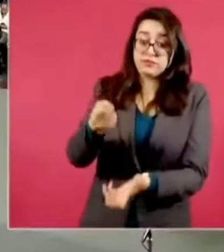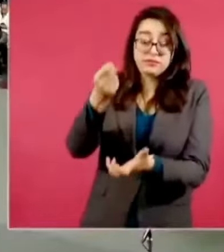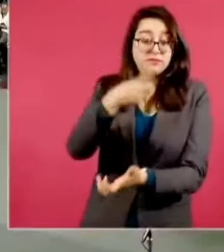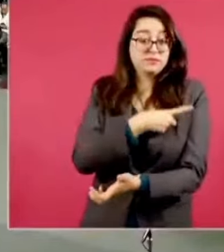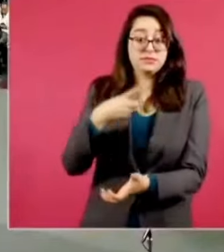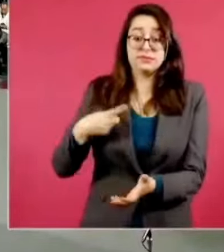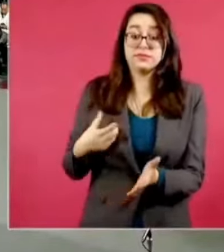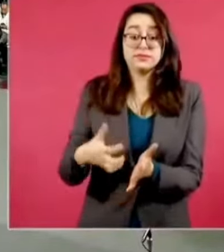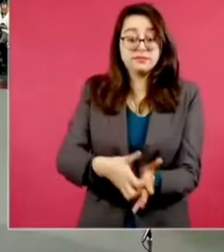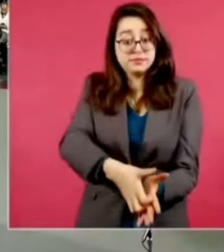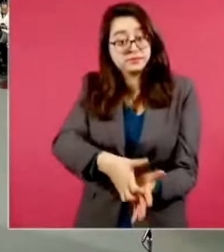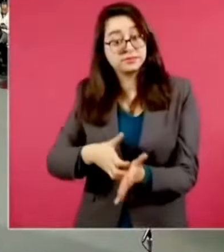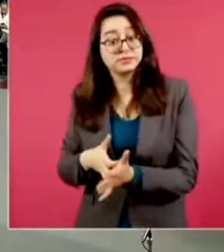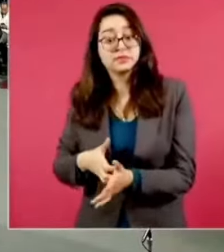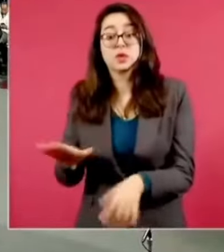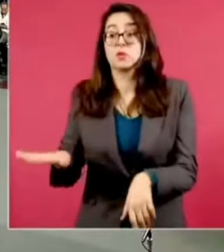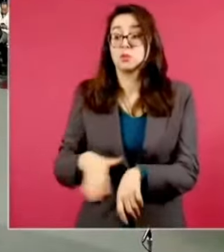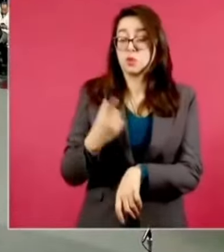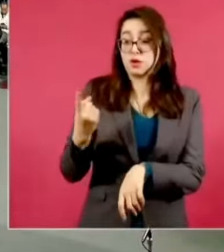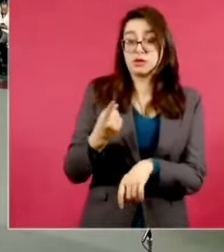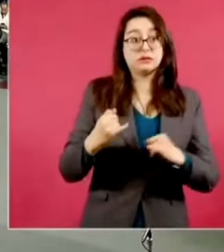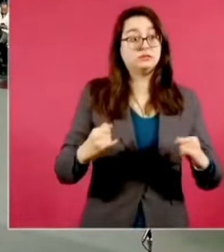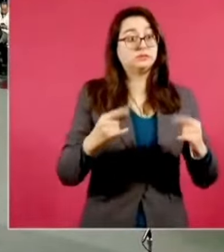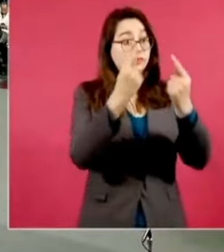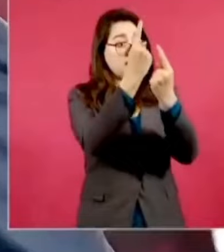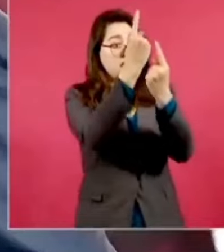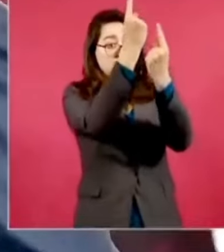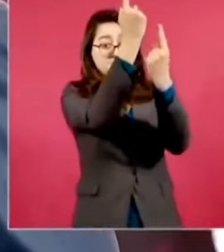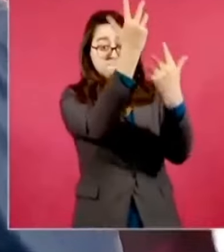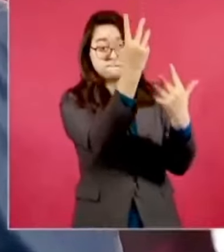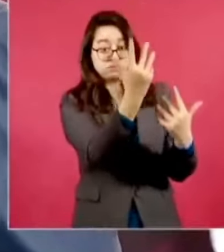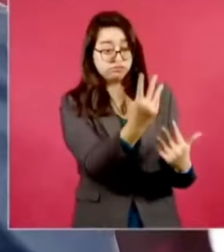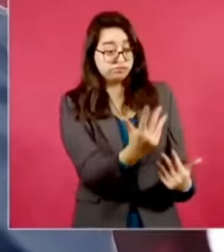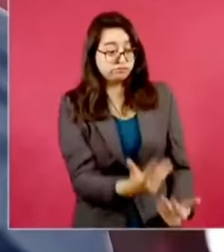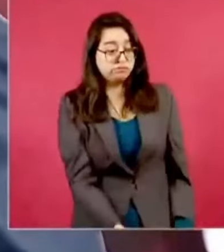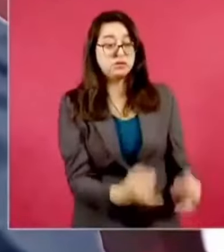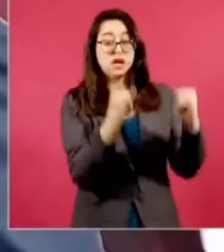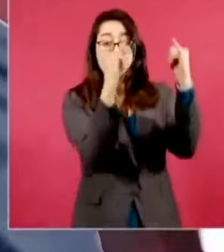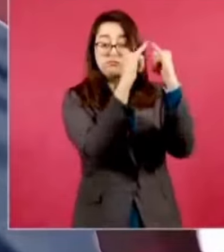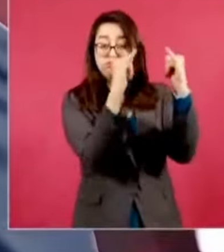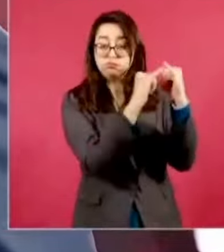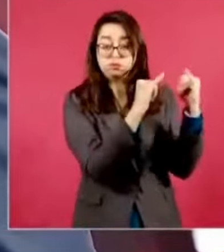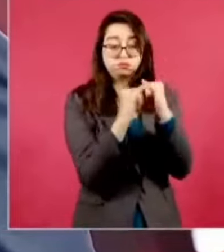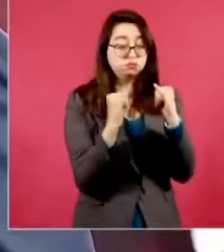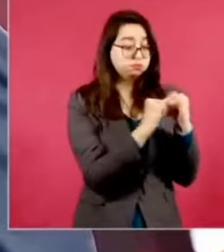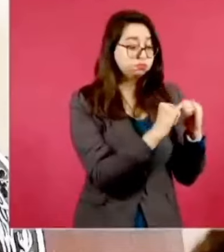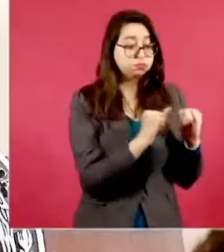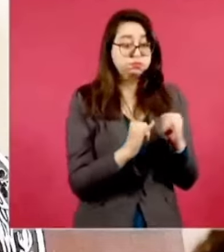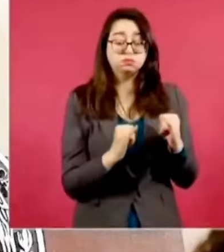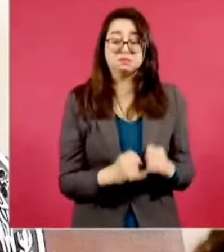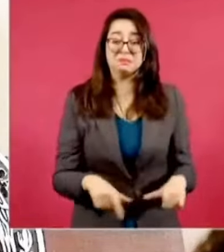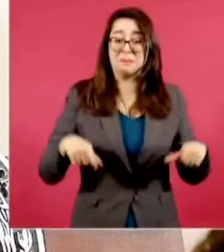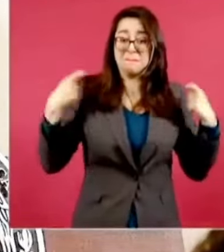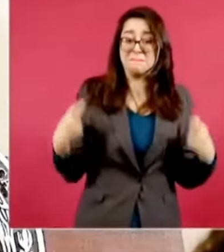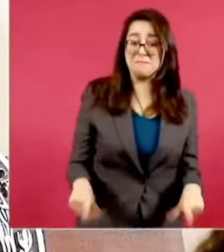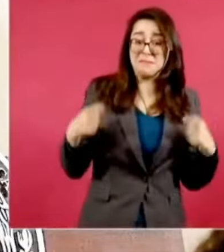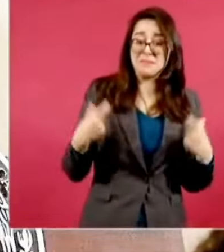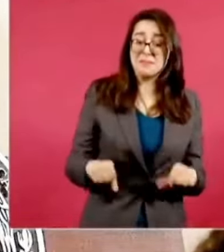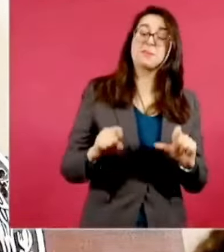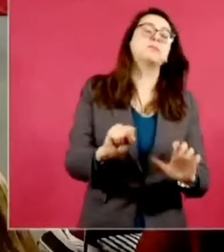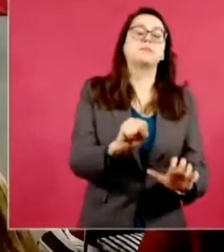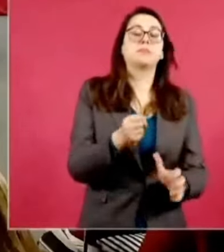crearon, además, le cuestan mucho al pueblo, son muy onerosos. O sea, ¿se va a garantizar